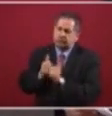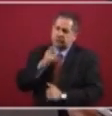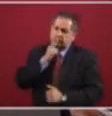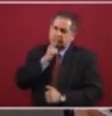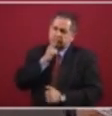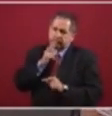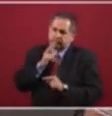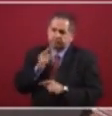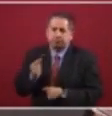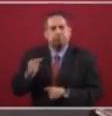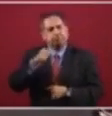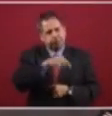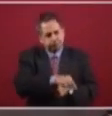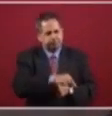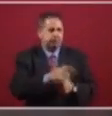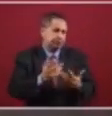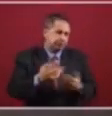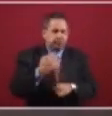Pero